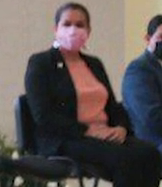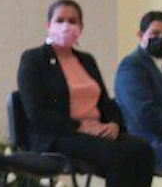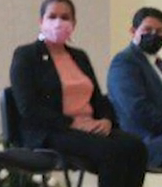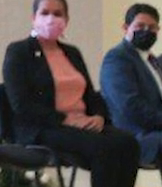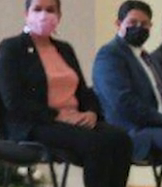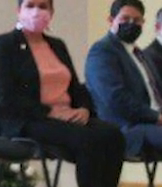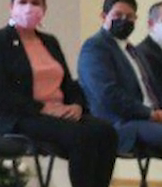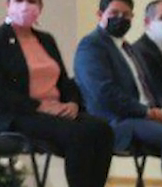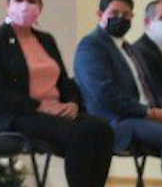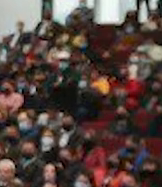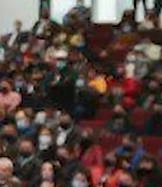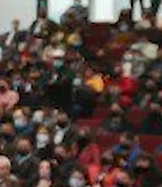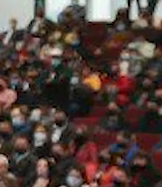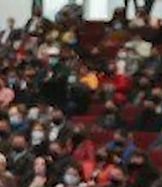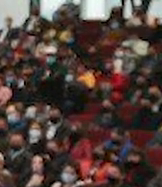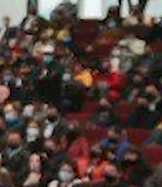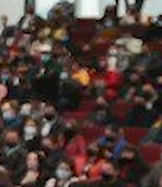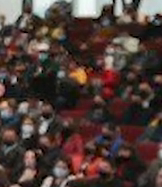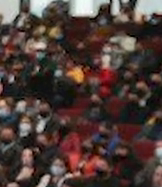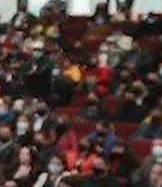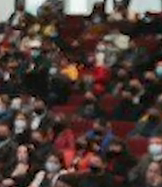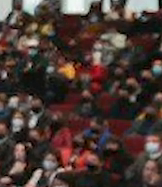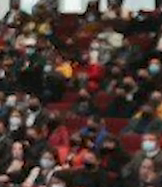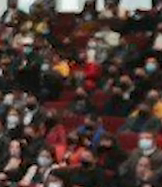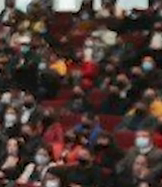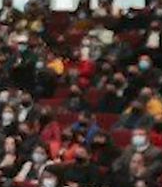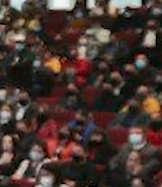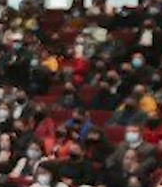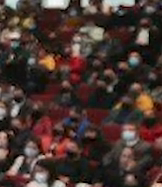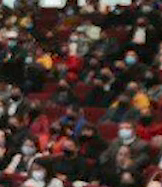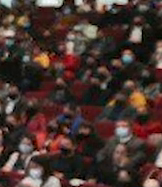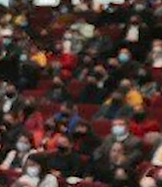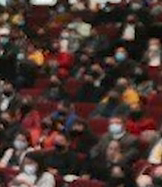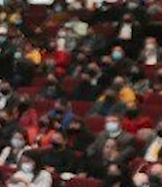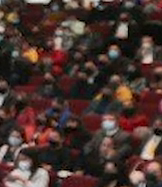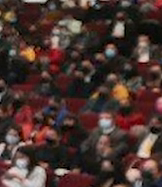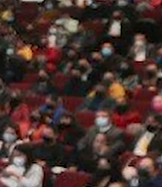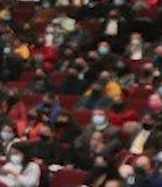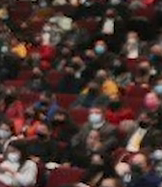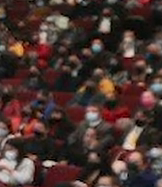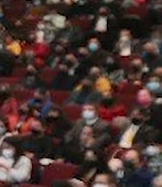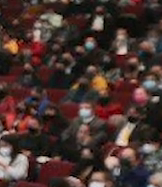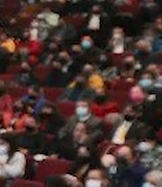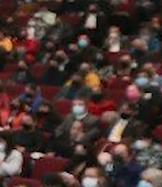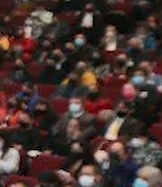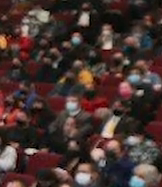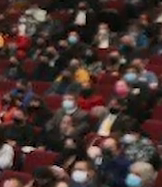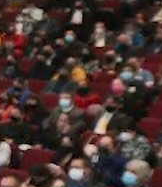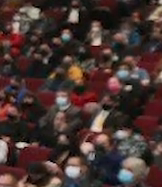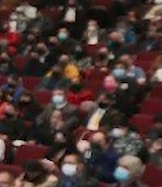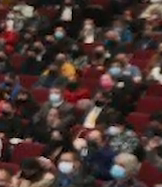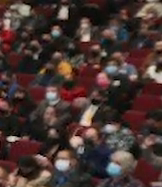corrupción implementado en la entidad, se busca recuperar la confianza ciudadana a través de la suma de esfuerzos para lograr